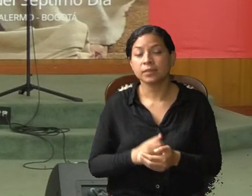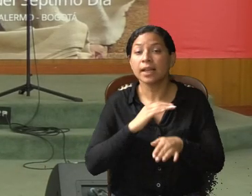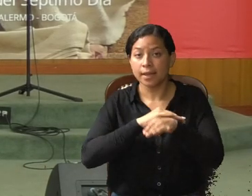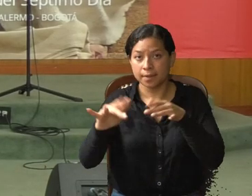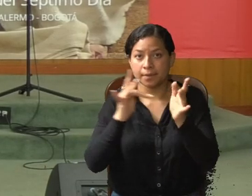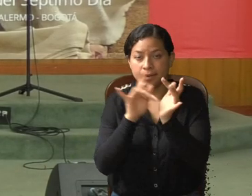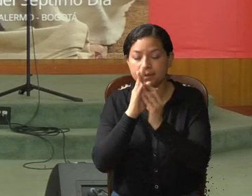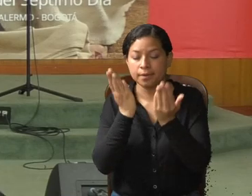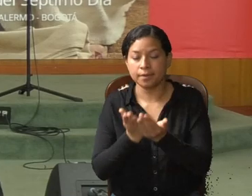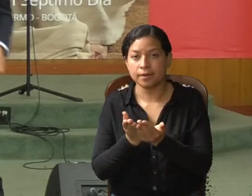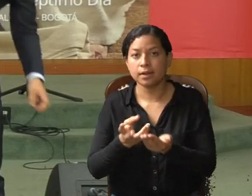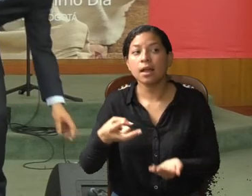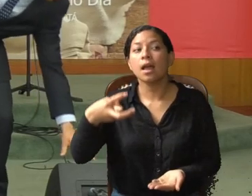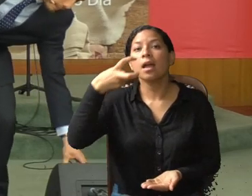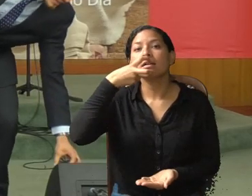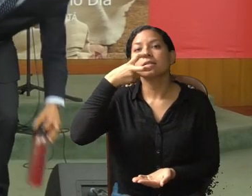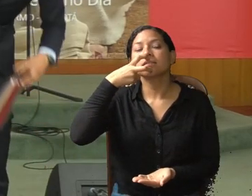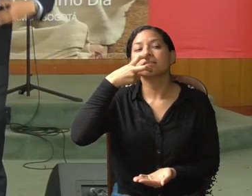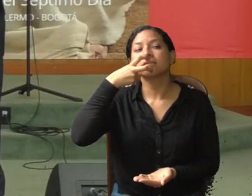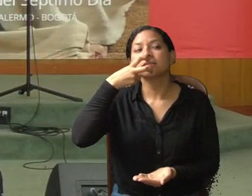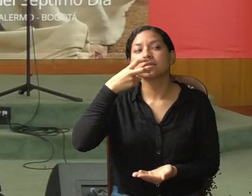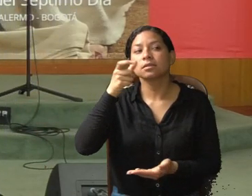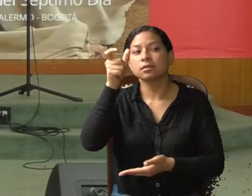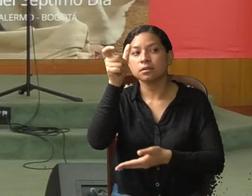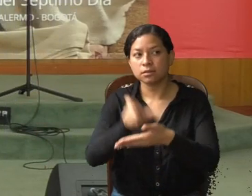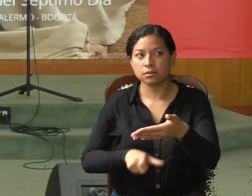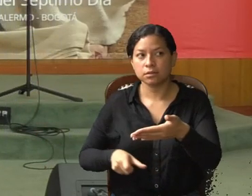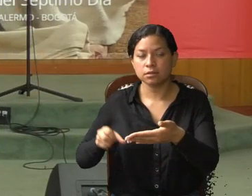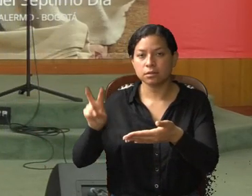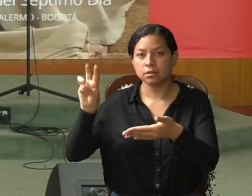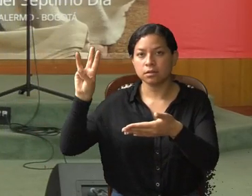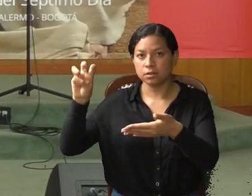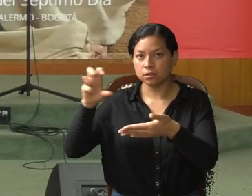busquemos Isaías capítulo 8, versículo 22.